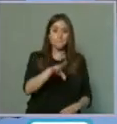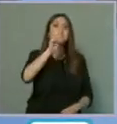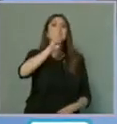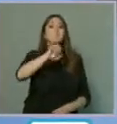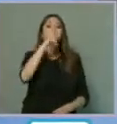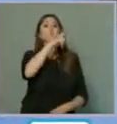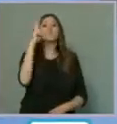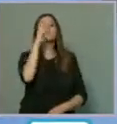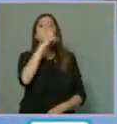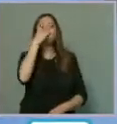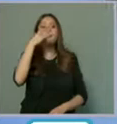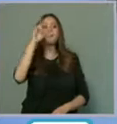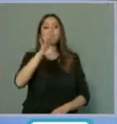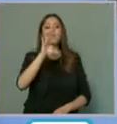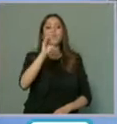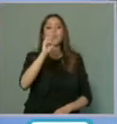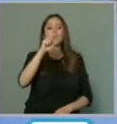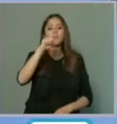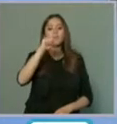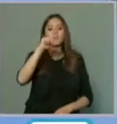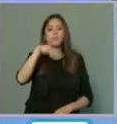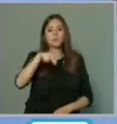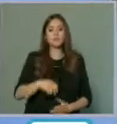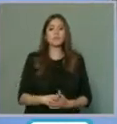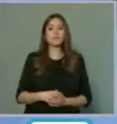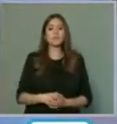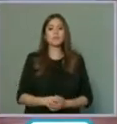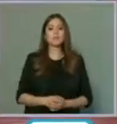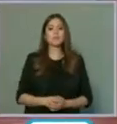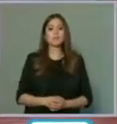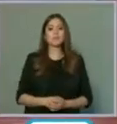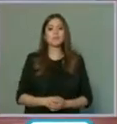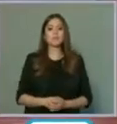más. Desde Rusia, el mago Constant Lunakov.